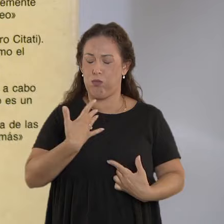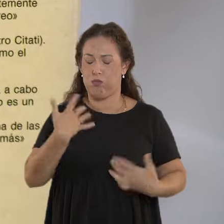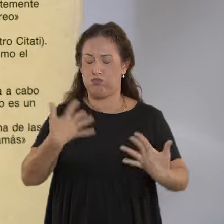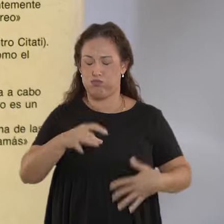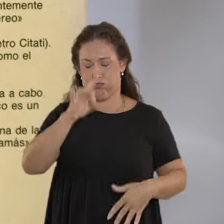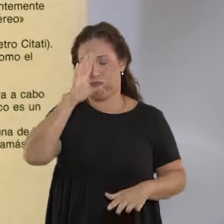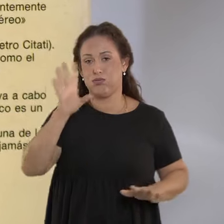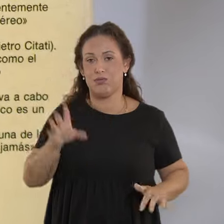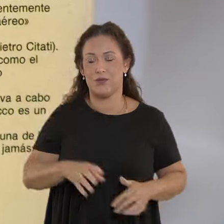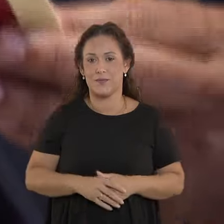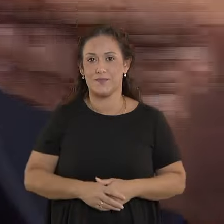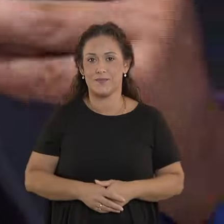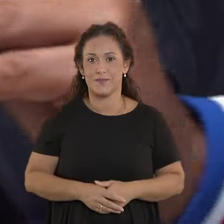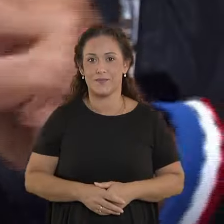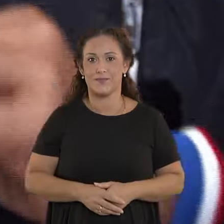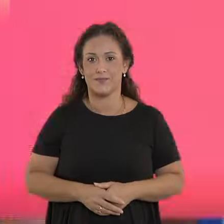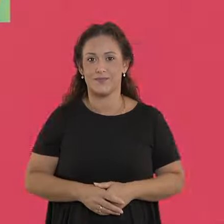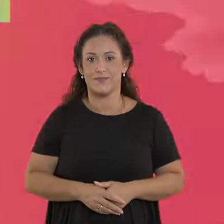conmovedor.